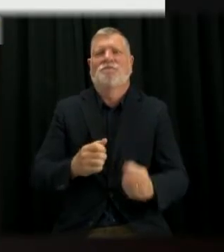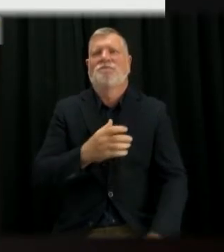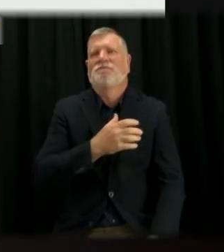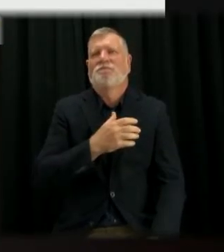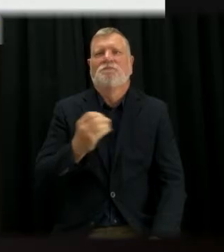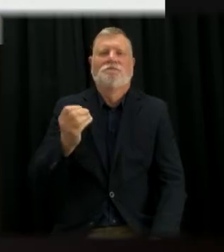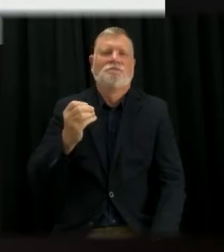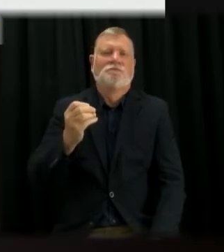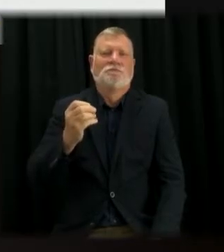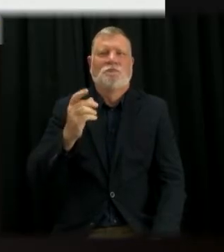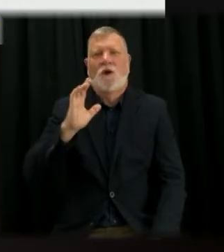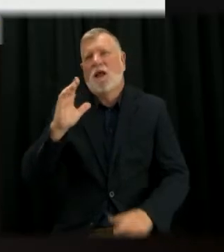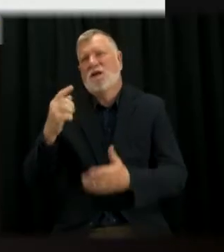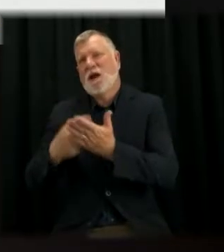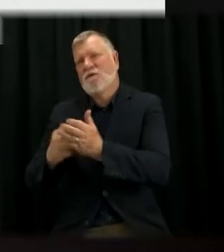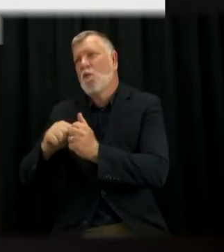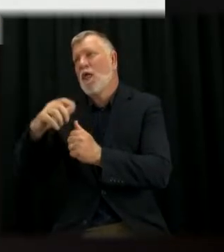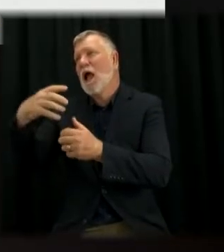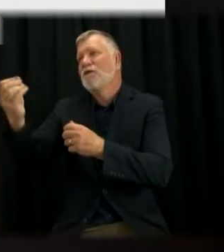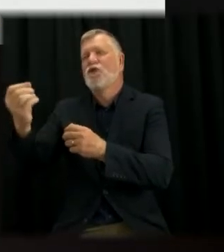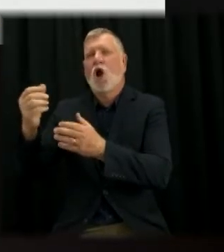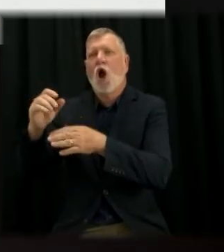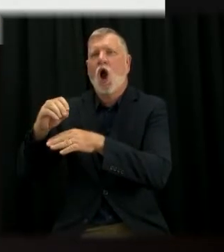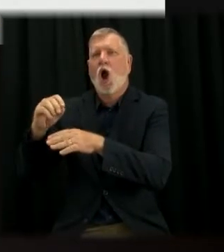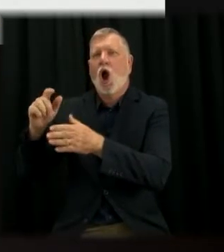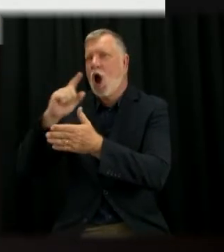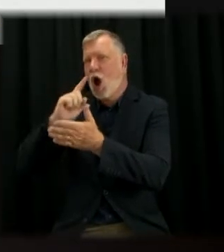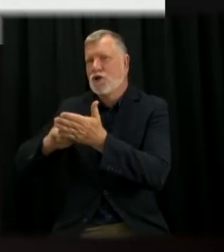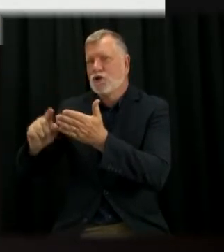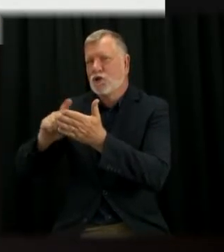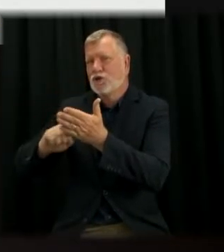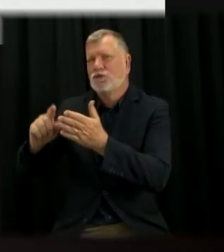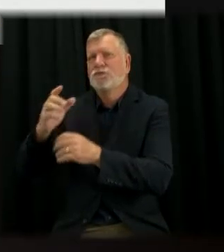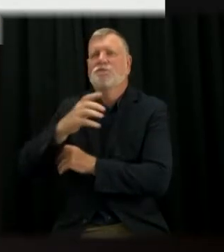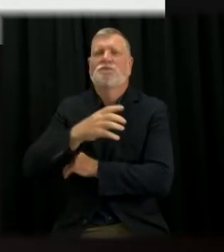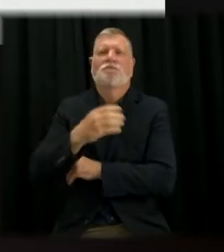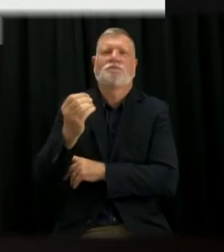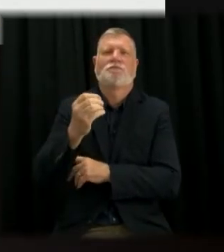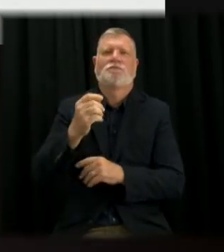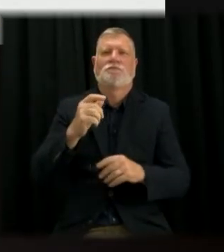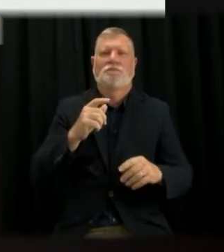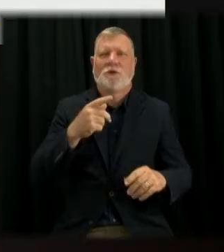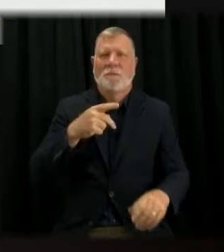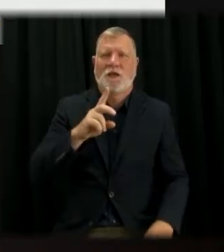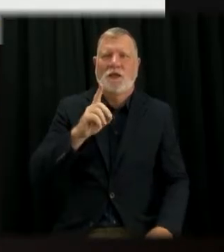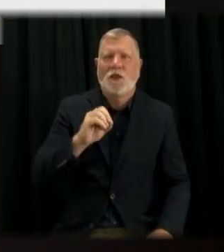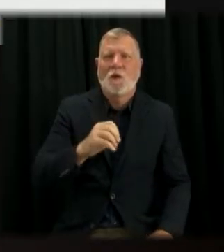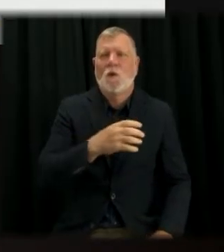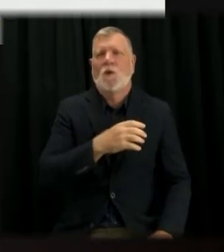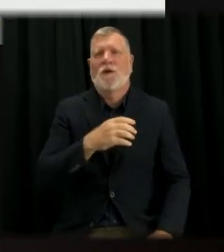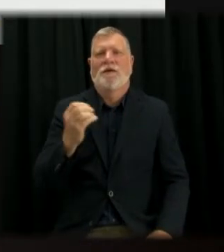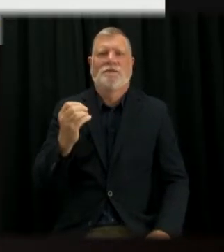financieros y conversaciones con nuestros auditores externos, el proceso